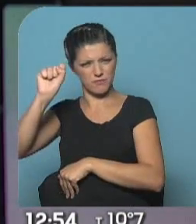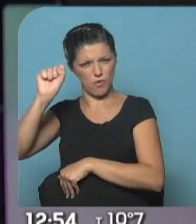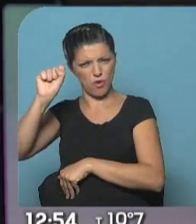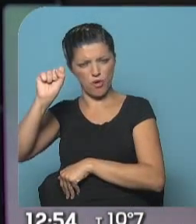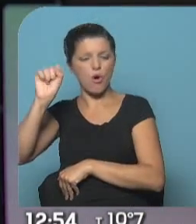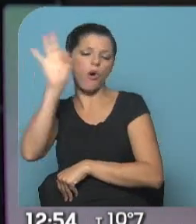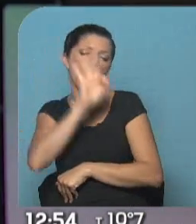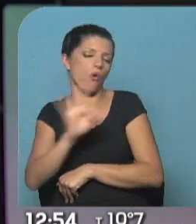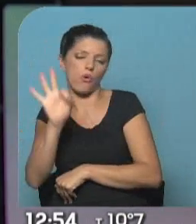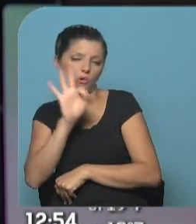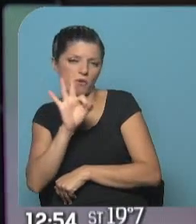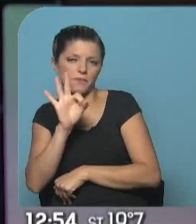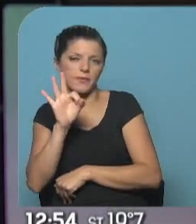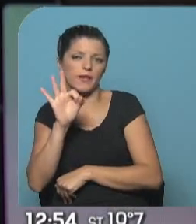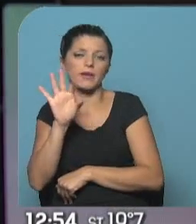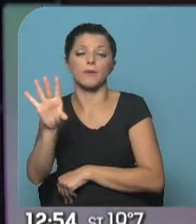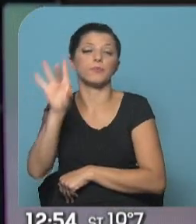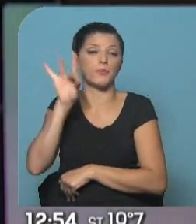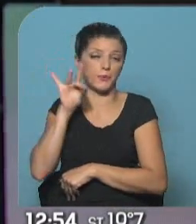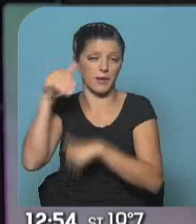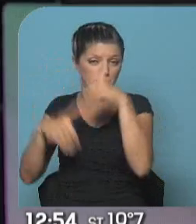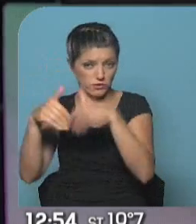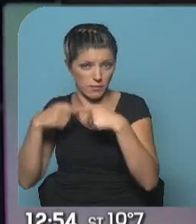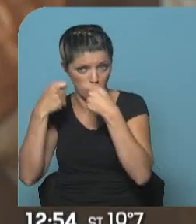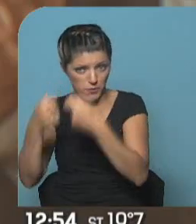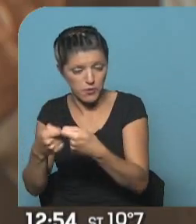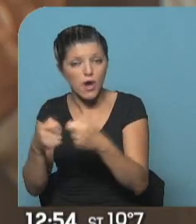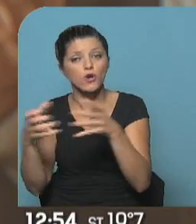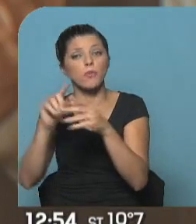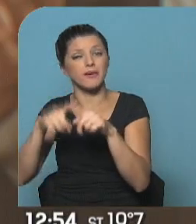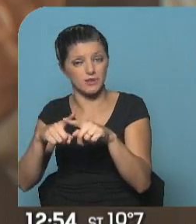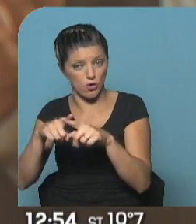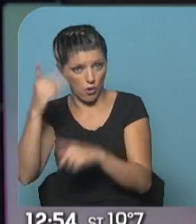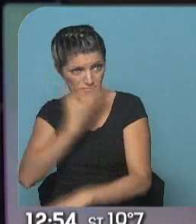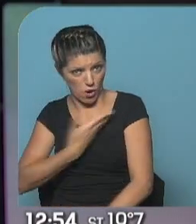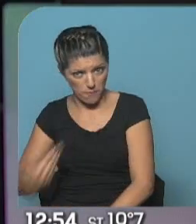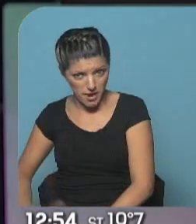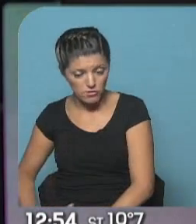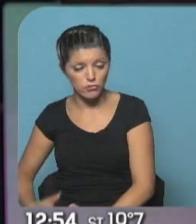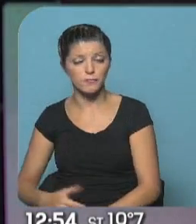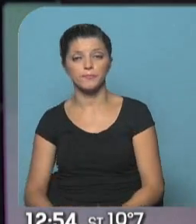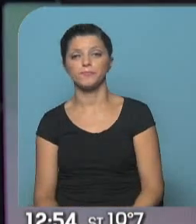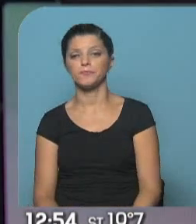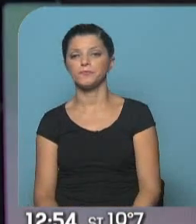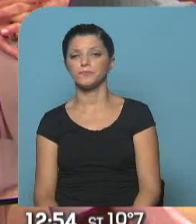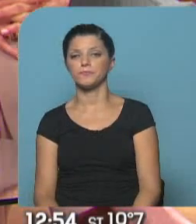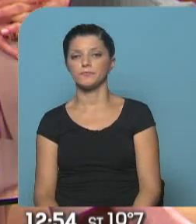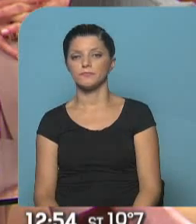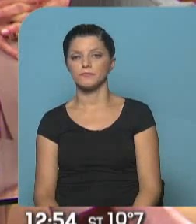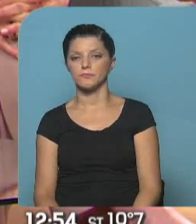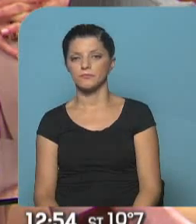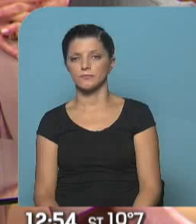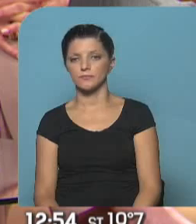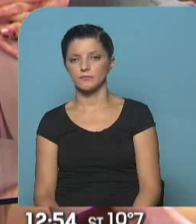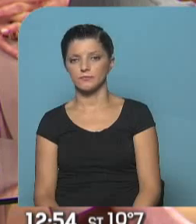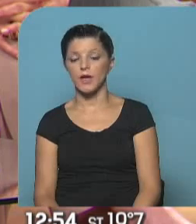del que votaba, ¿no? por el partido del SD, el partido oficial. Y al mismo tiempo, bueno, gente que